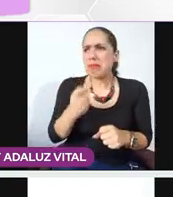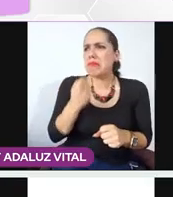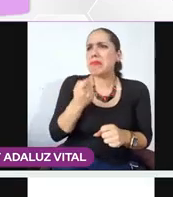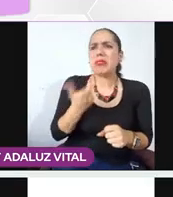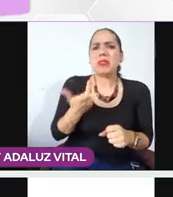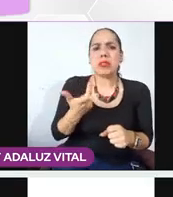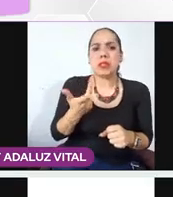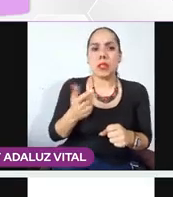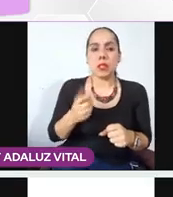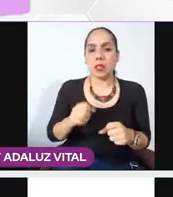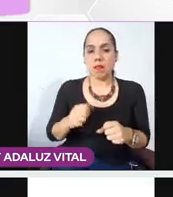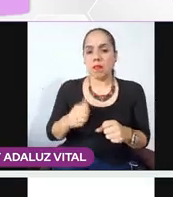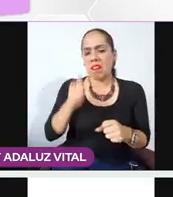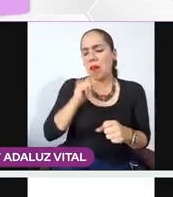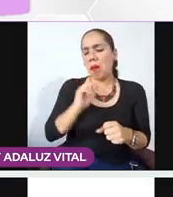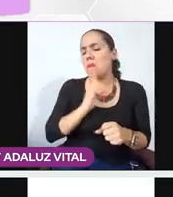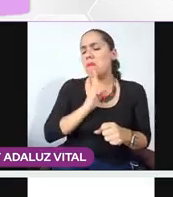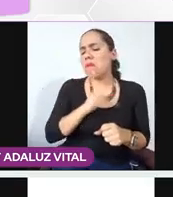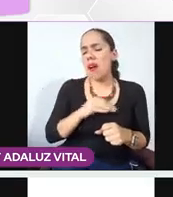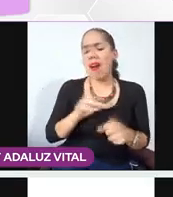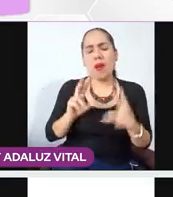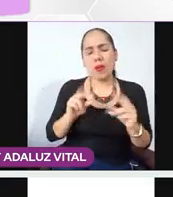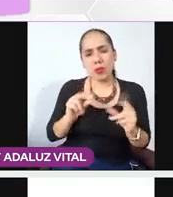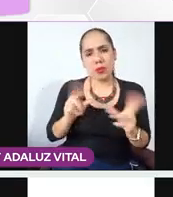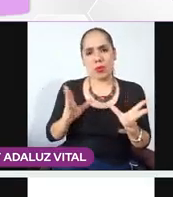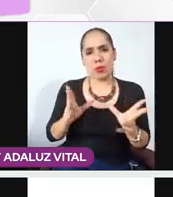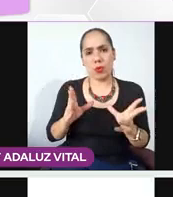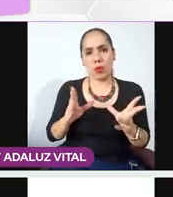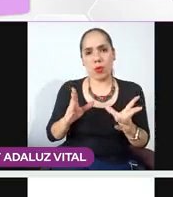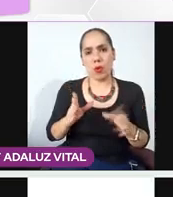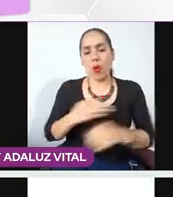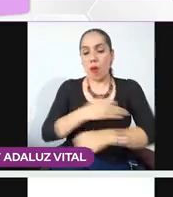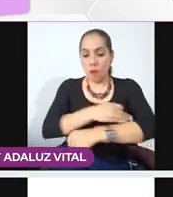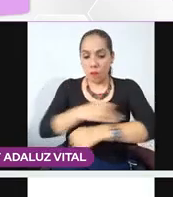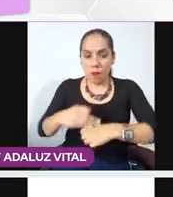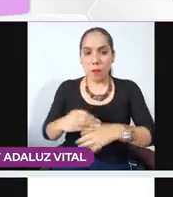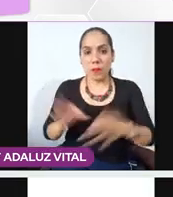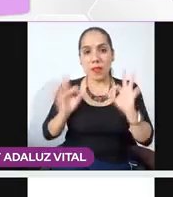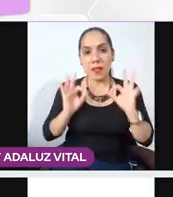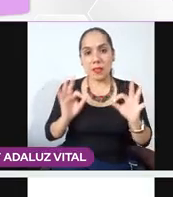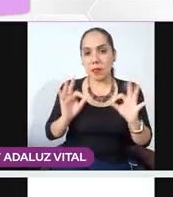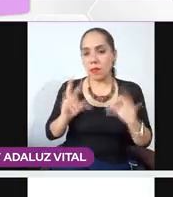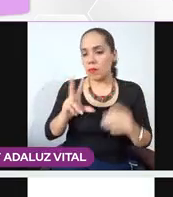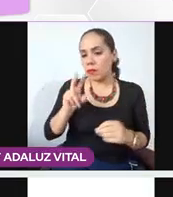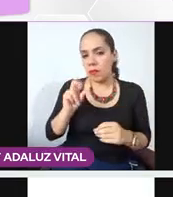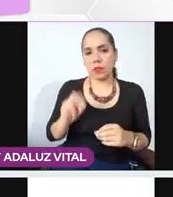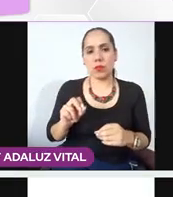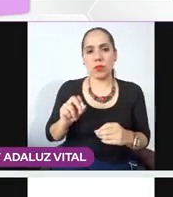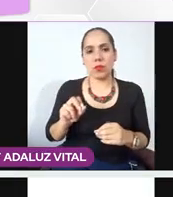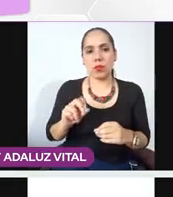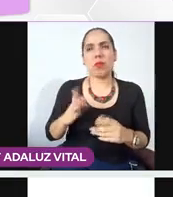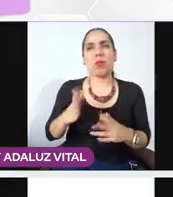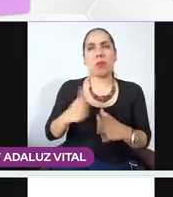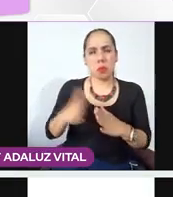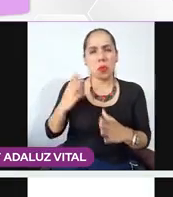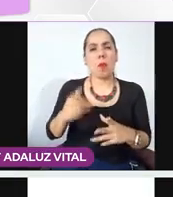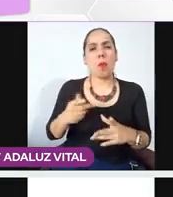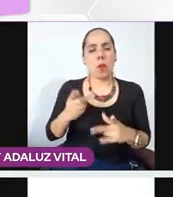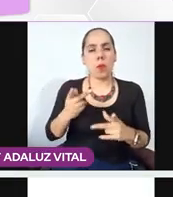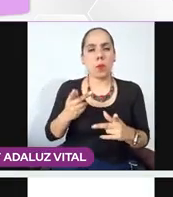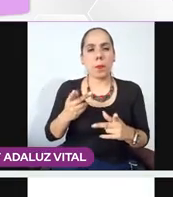una separación o lo que sea, y no por eso quiere decir que no es una familia perfecta, ¿no? Entonces, como bien lo decías en un principio,